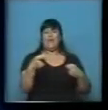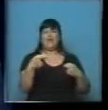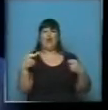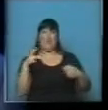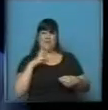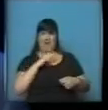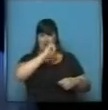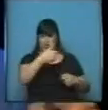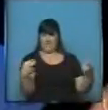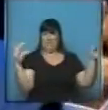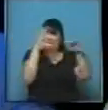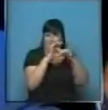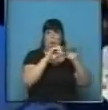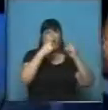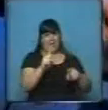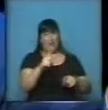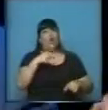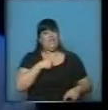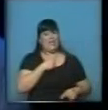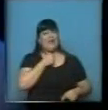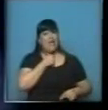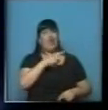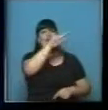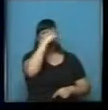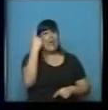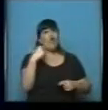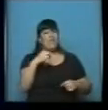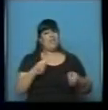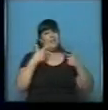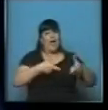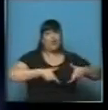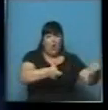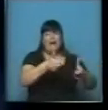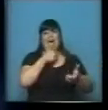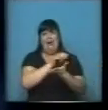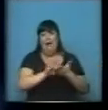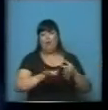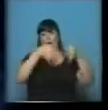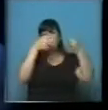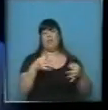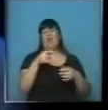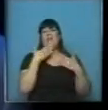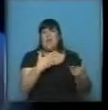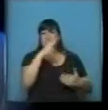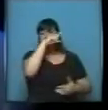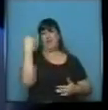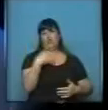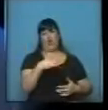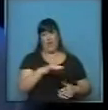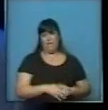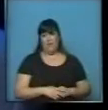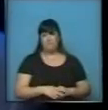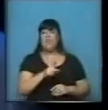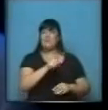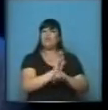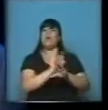Estado presente que me dé agua potable y cloaca, porque eso significa inclusión, significa un nuevo derecho. Me he reunido